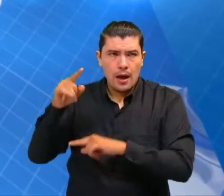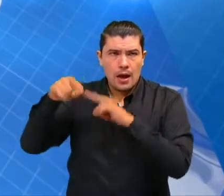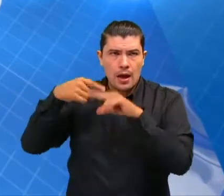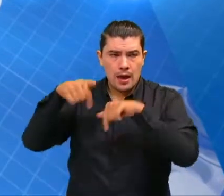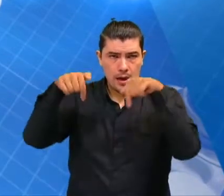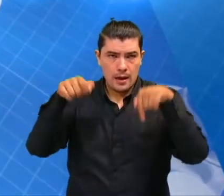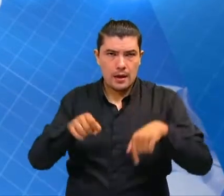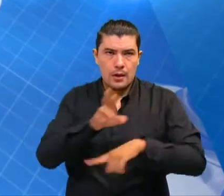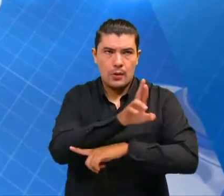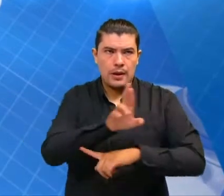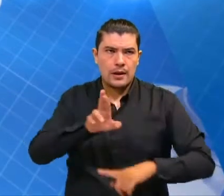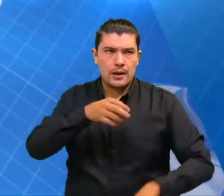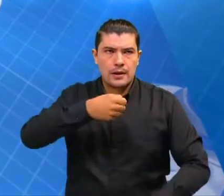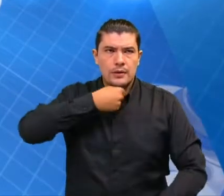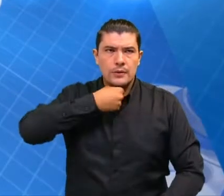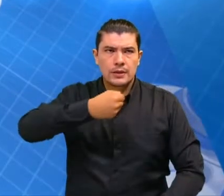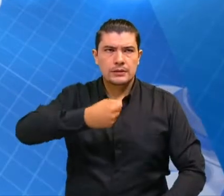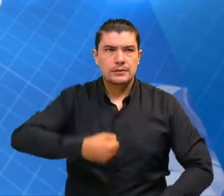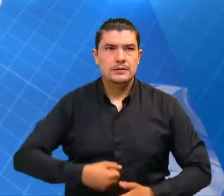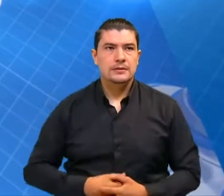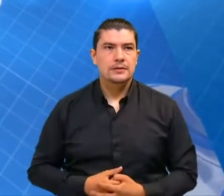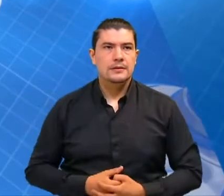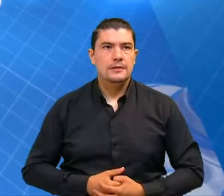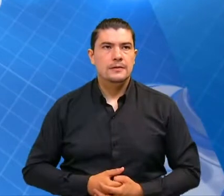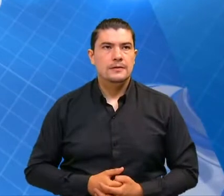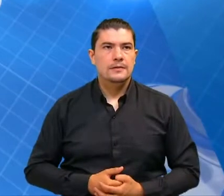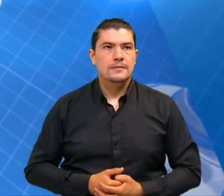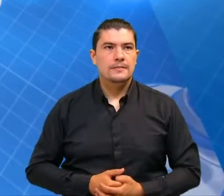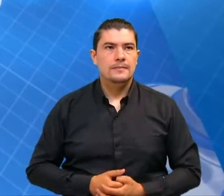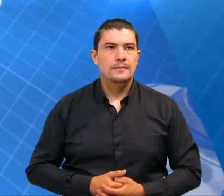a Oriente Noticias.